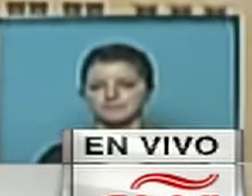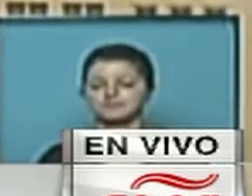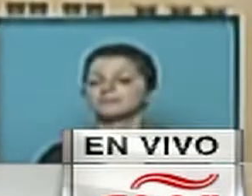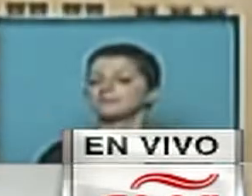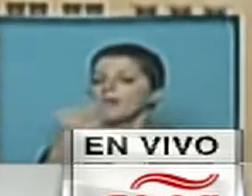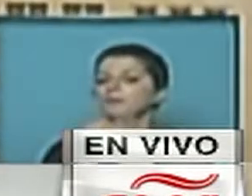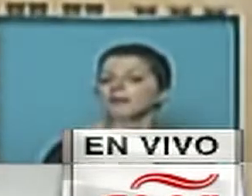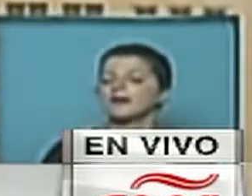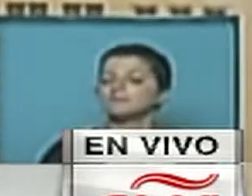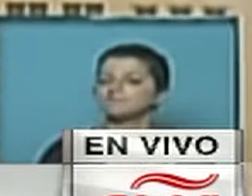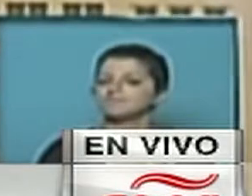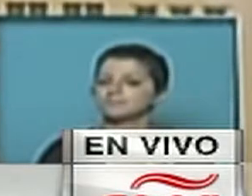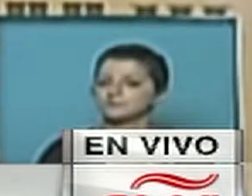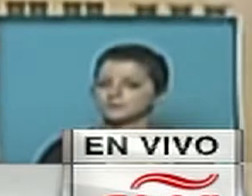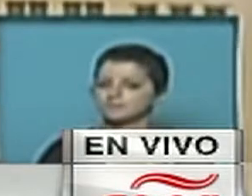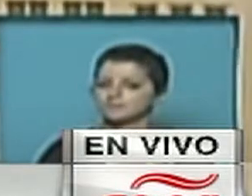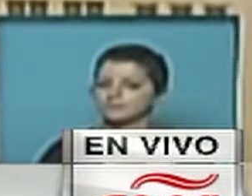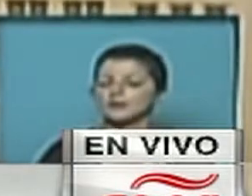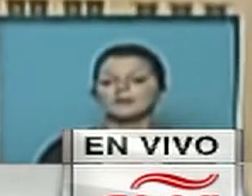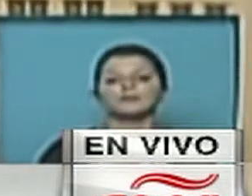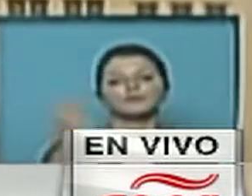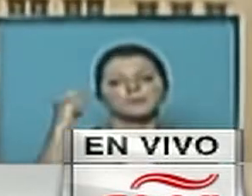Yo creo que